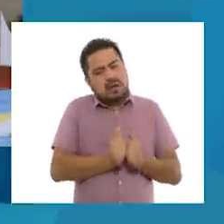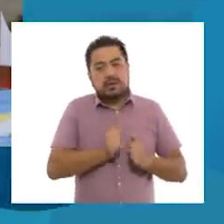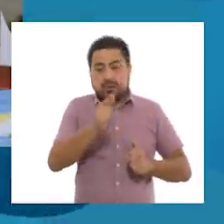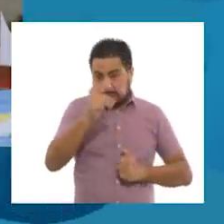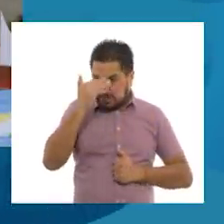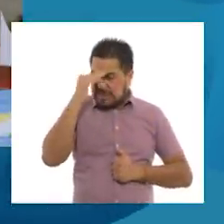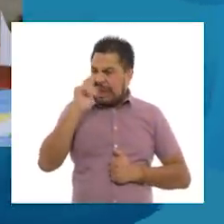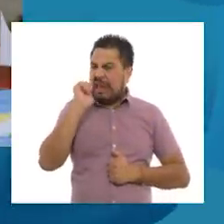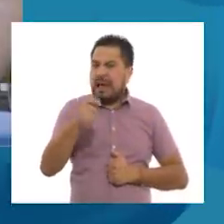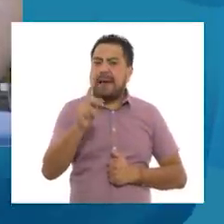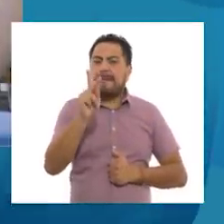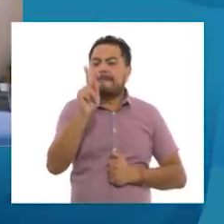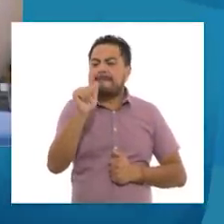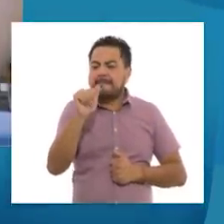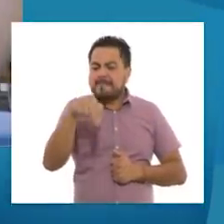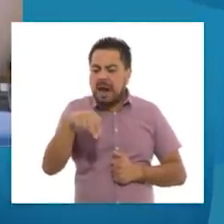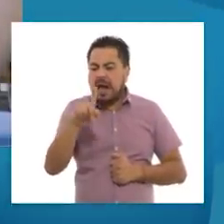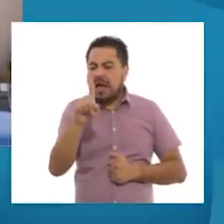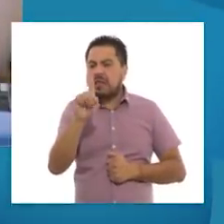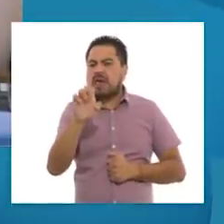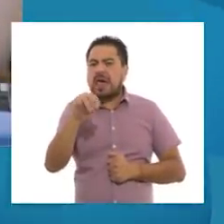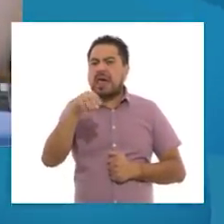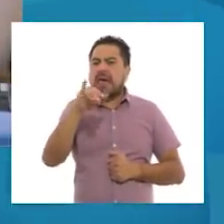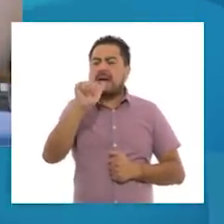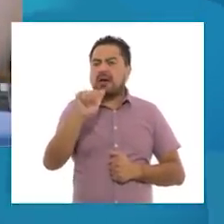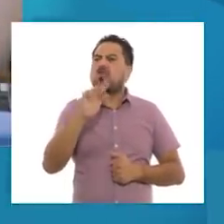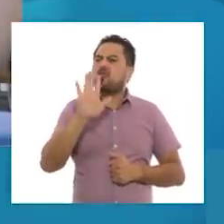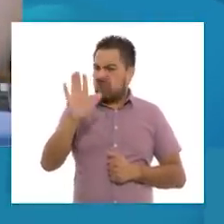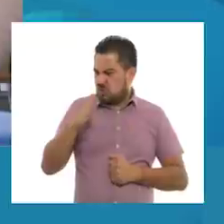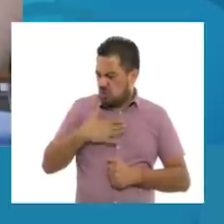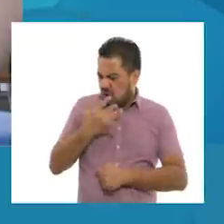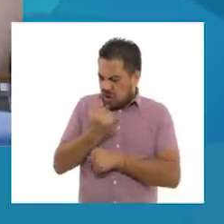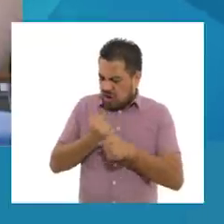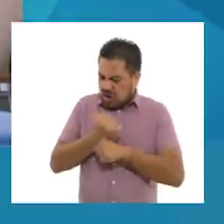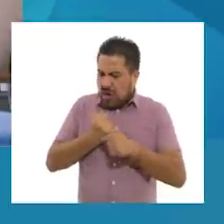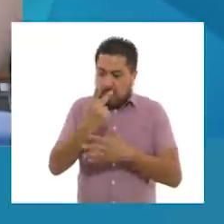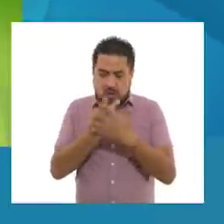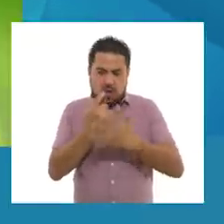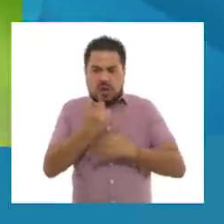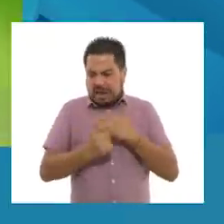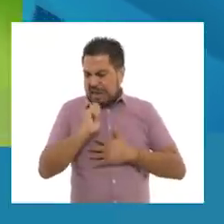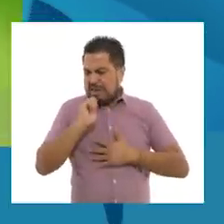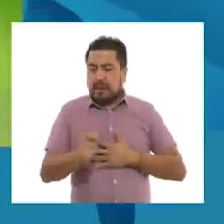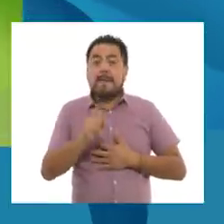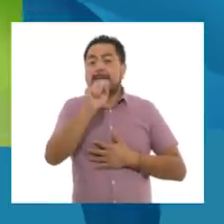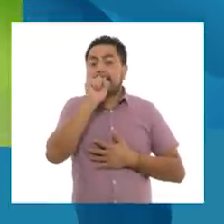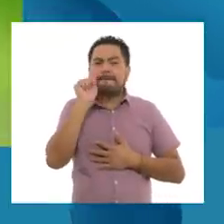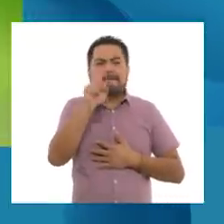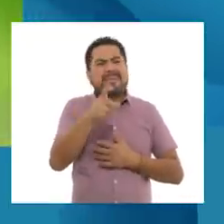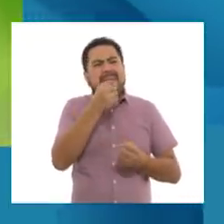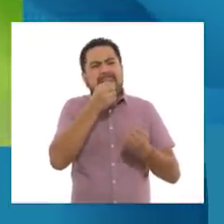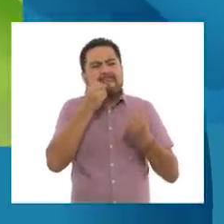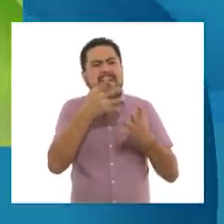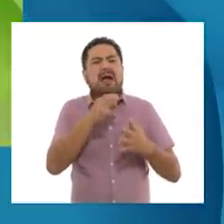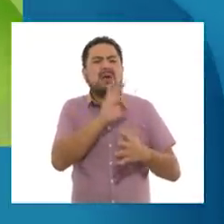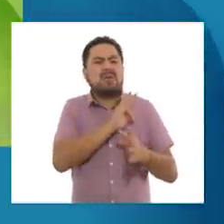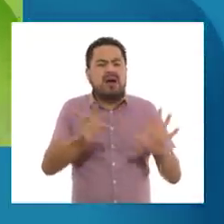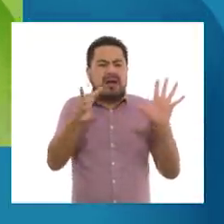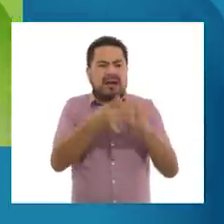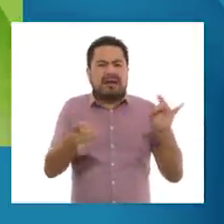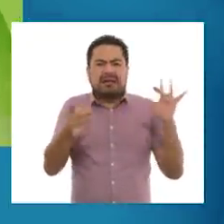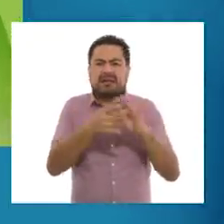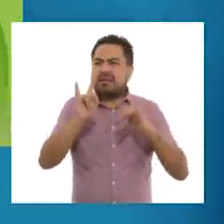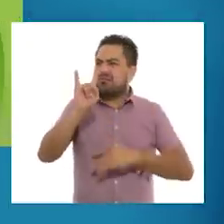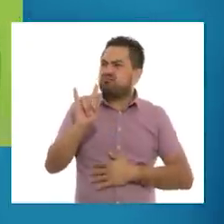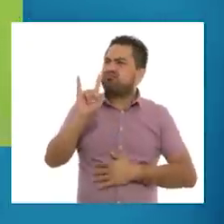¿Saben qué es una pandemia? Yo voy a investigar para mi proyecto qué es una pandemia. También está muy padre que nos explique en su